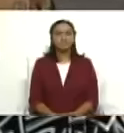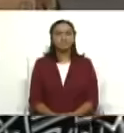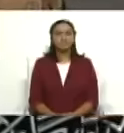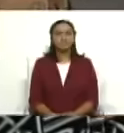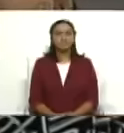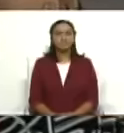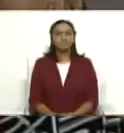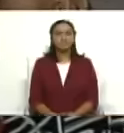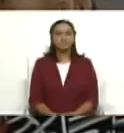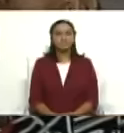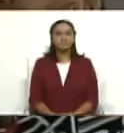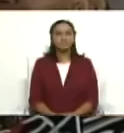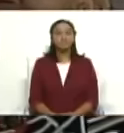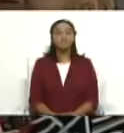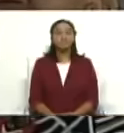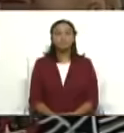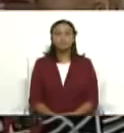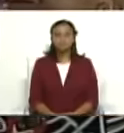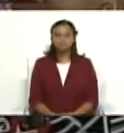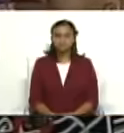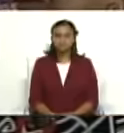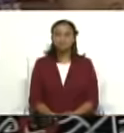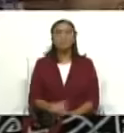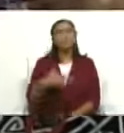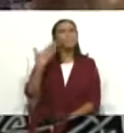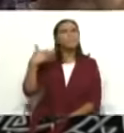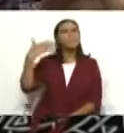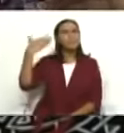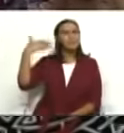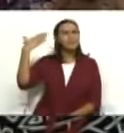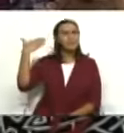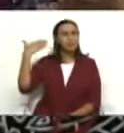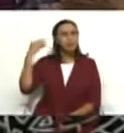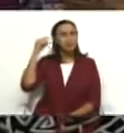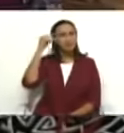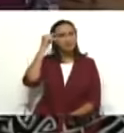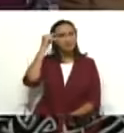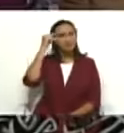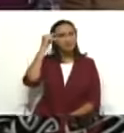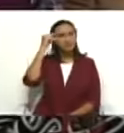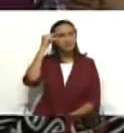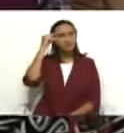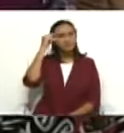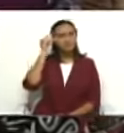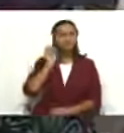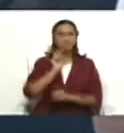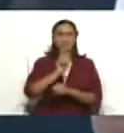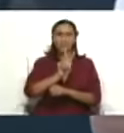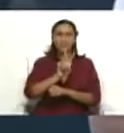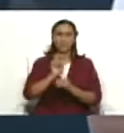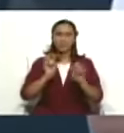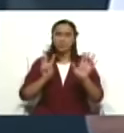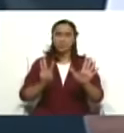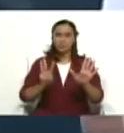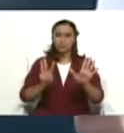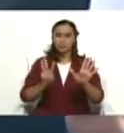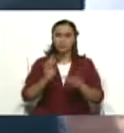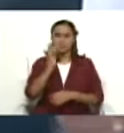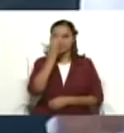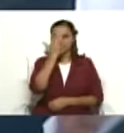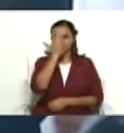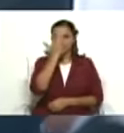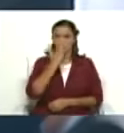Parlamento venezolano, el doctor Jorge Rodríguez. El pasado día 28 de febrero de este año de gracia